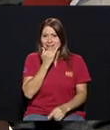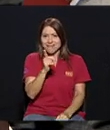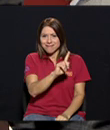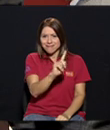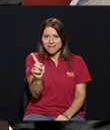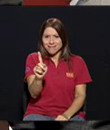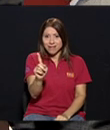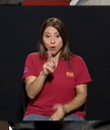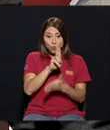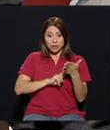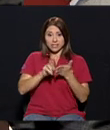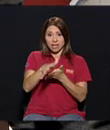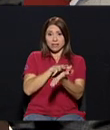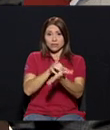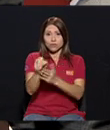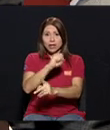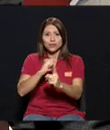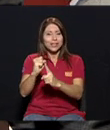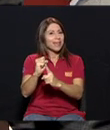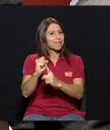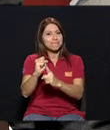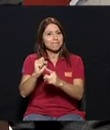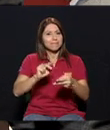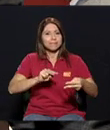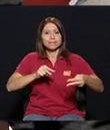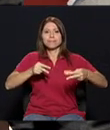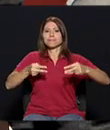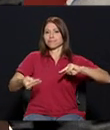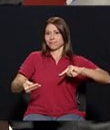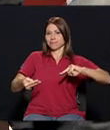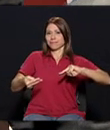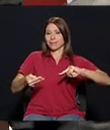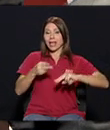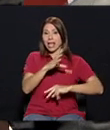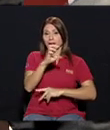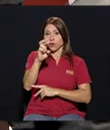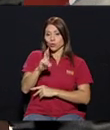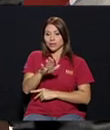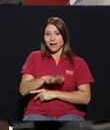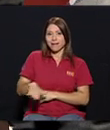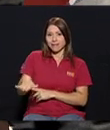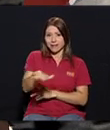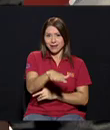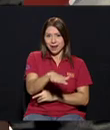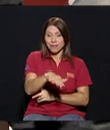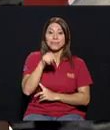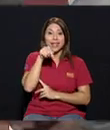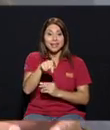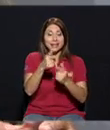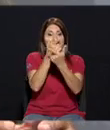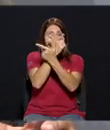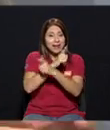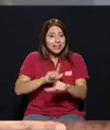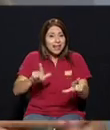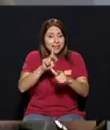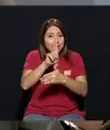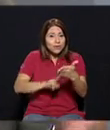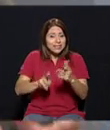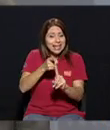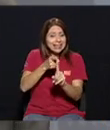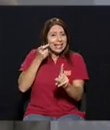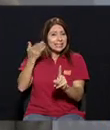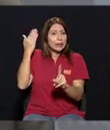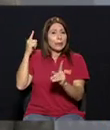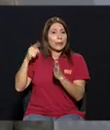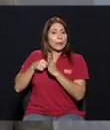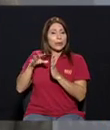que la universidad destruye a la sociedad, todo lo contrario. En Costa Rica, esa libertad que ha tenido la universidad desde la